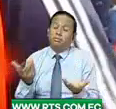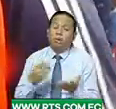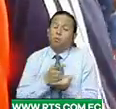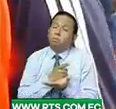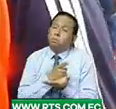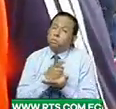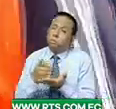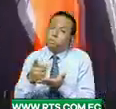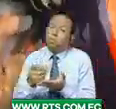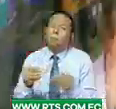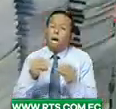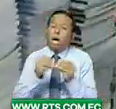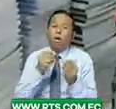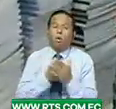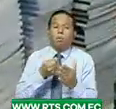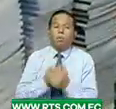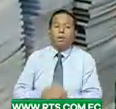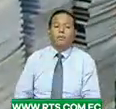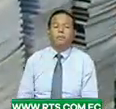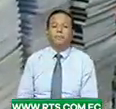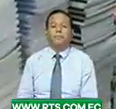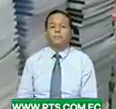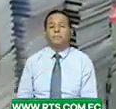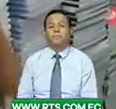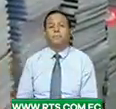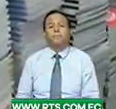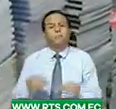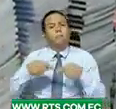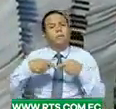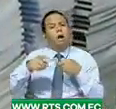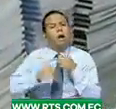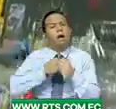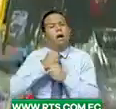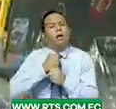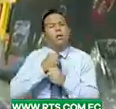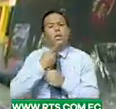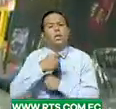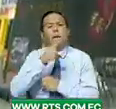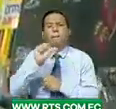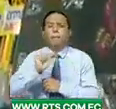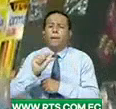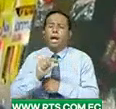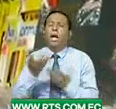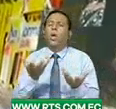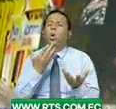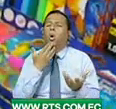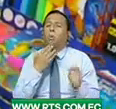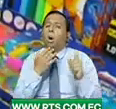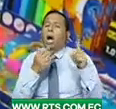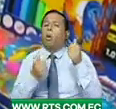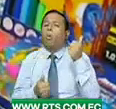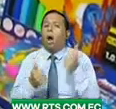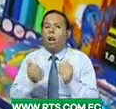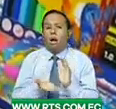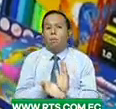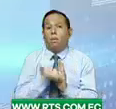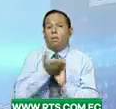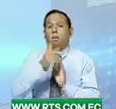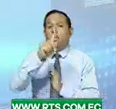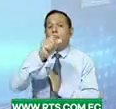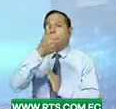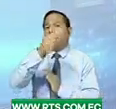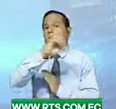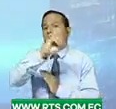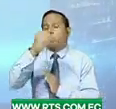esta semana para poderlo hacer. Para este año los precios, aseguran los comerciantes, han incrementado en un 10%.